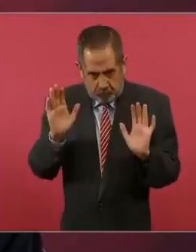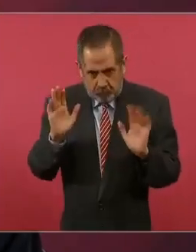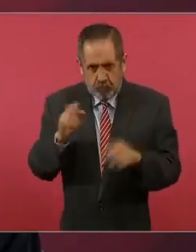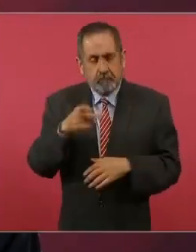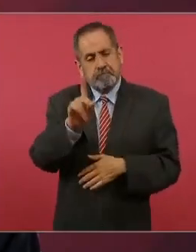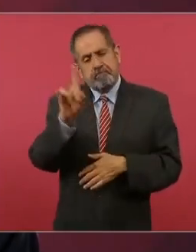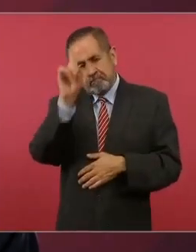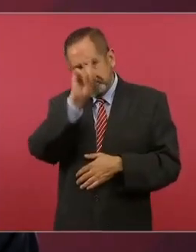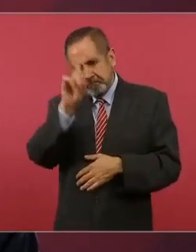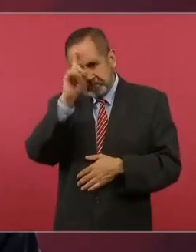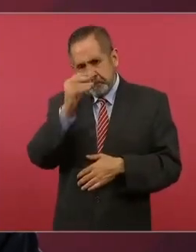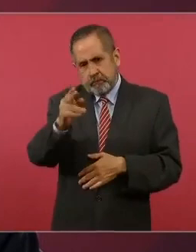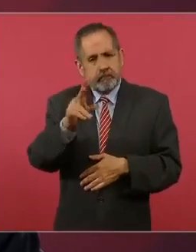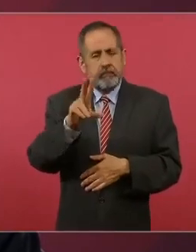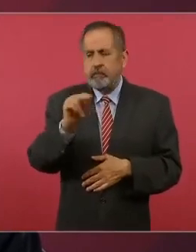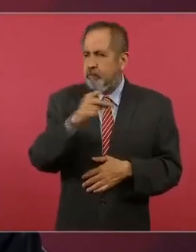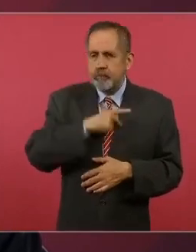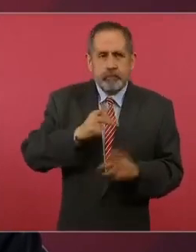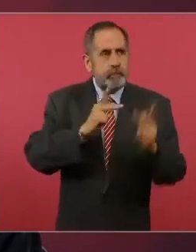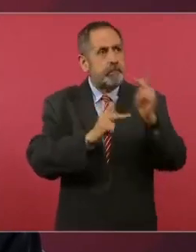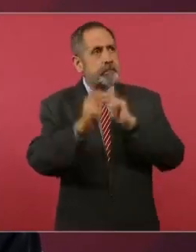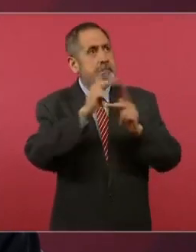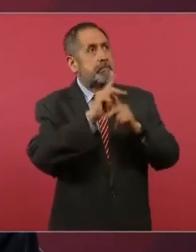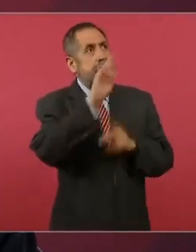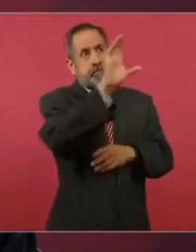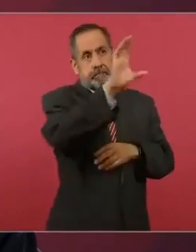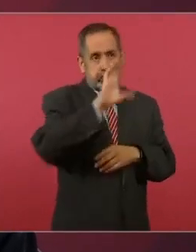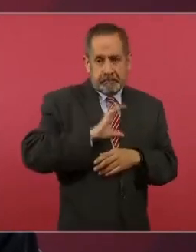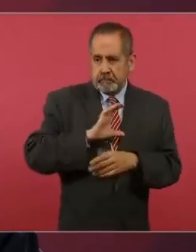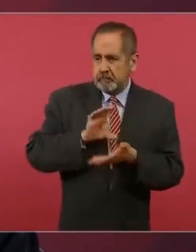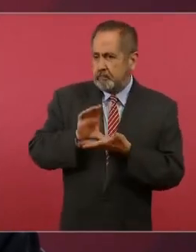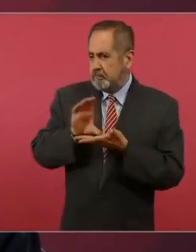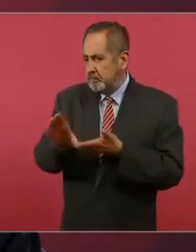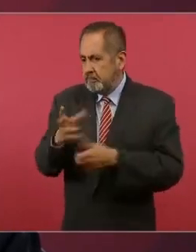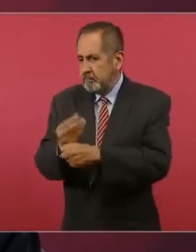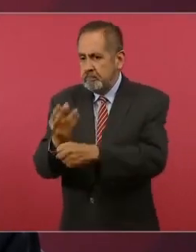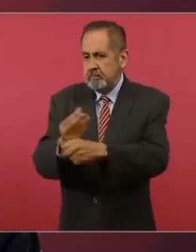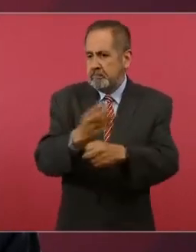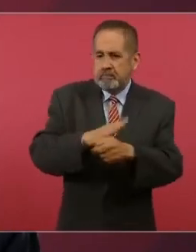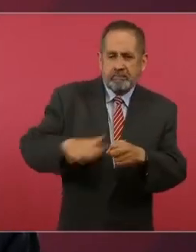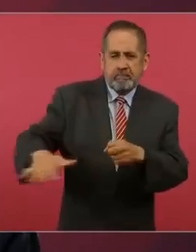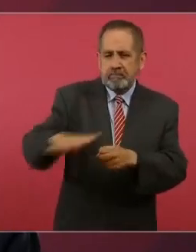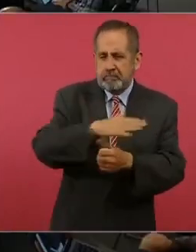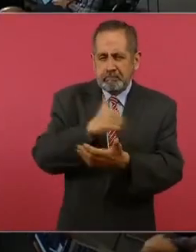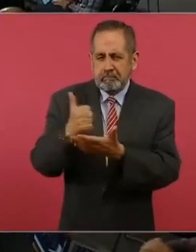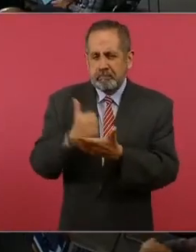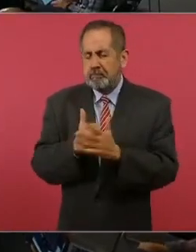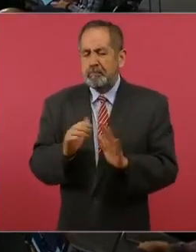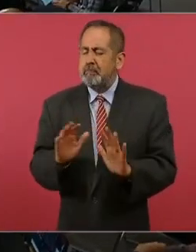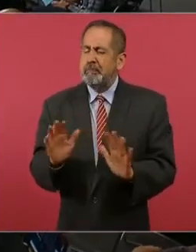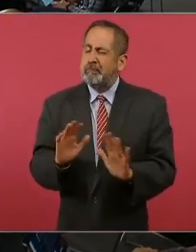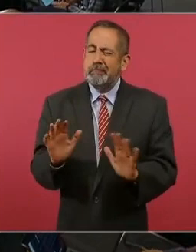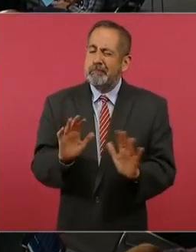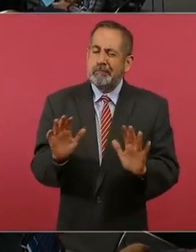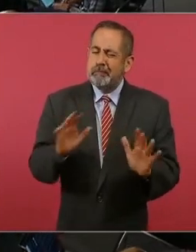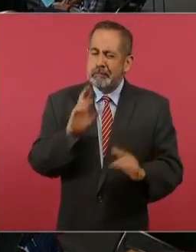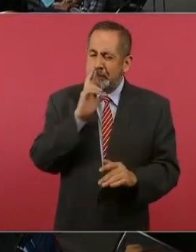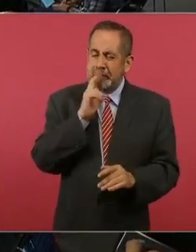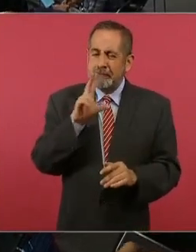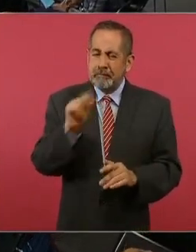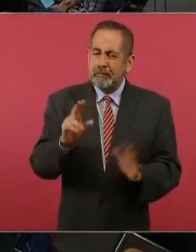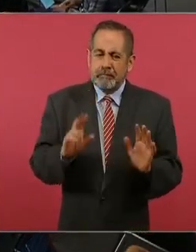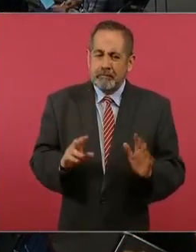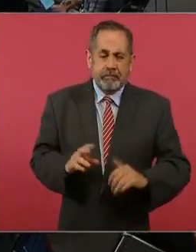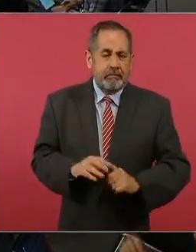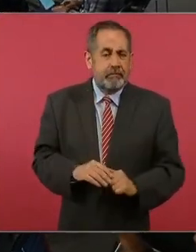que no se contrate deuda para que no se deje